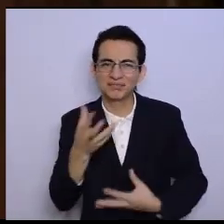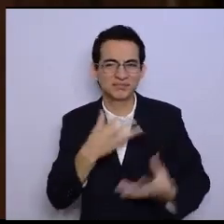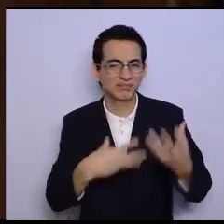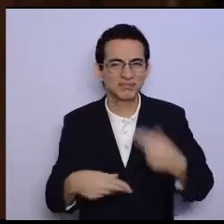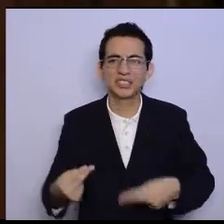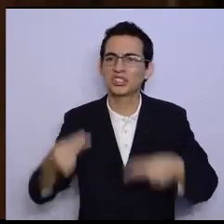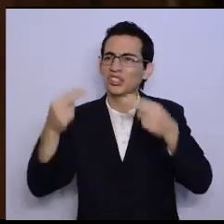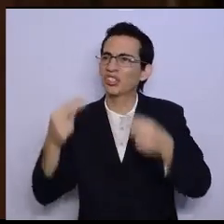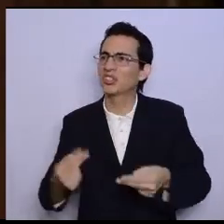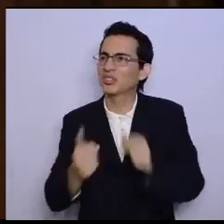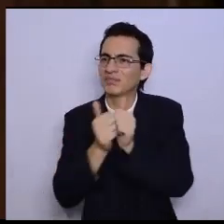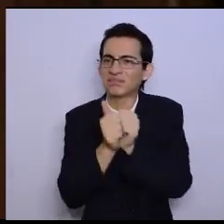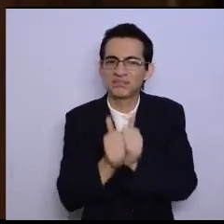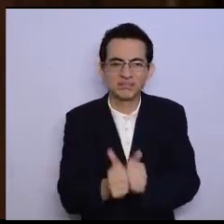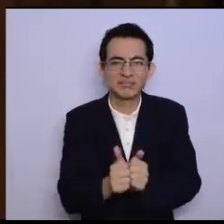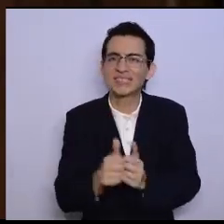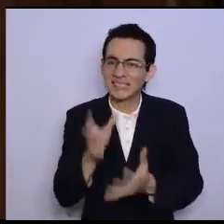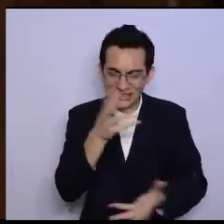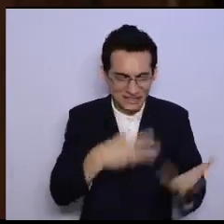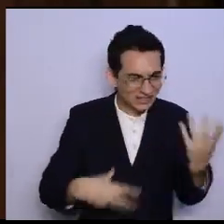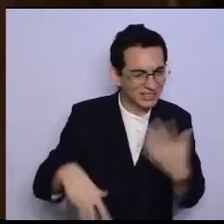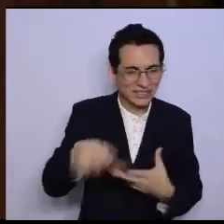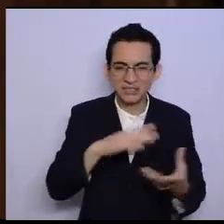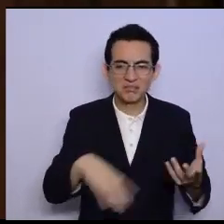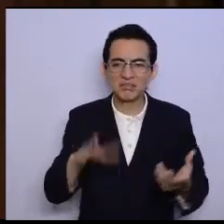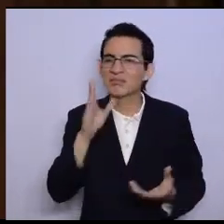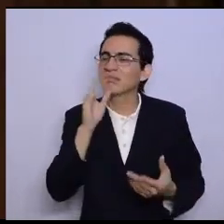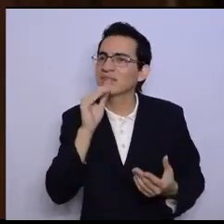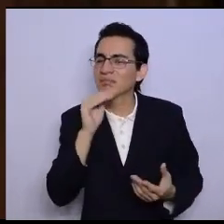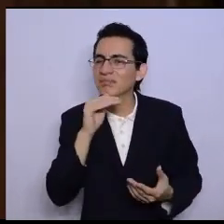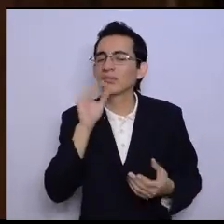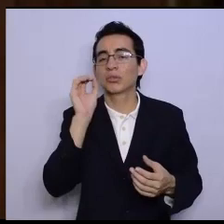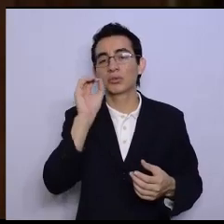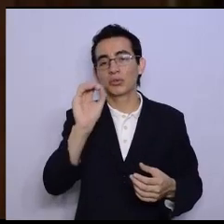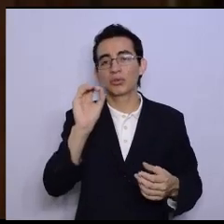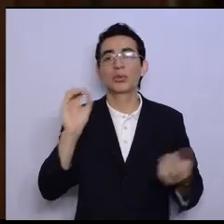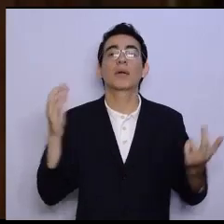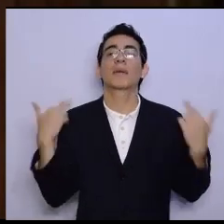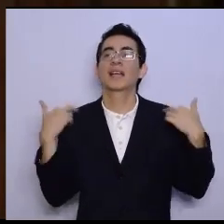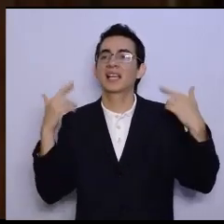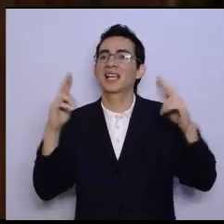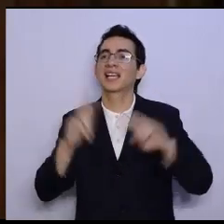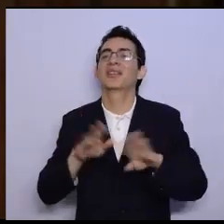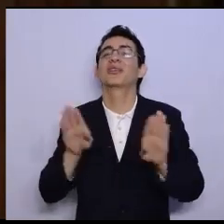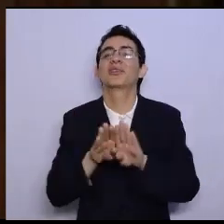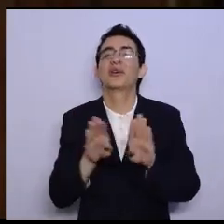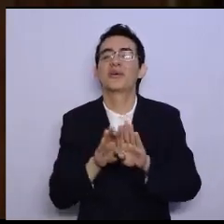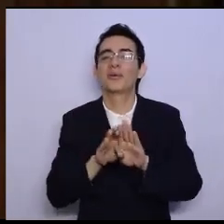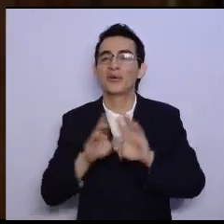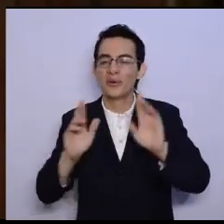ahí como estancado y que los maestros se manifiesten para que no vendas.